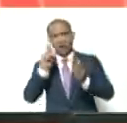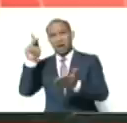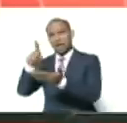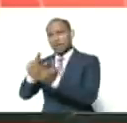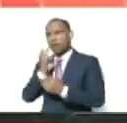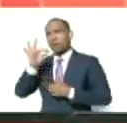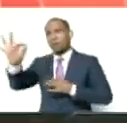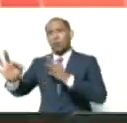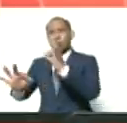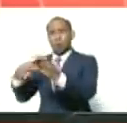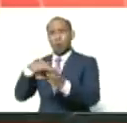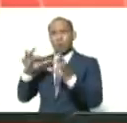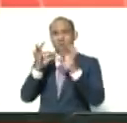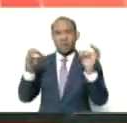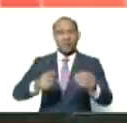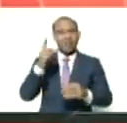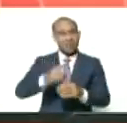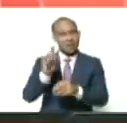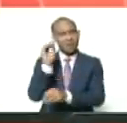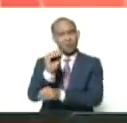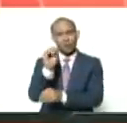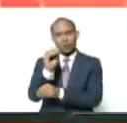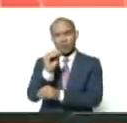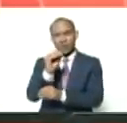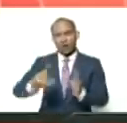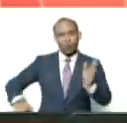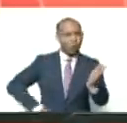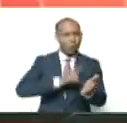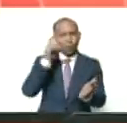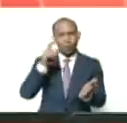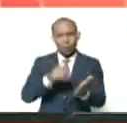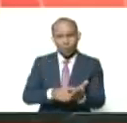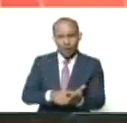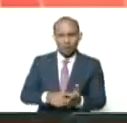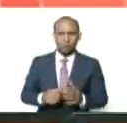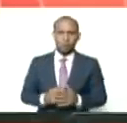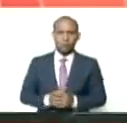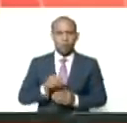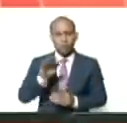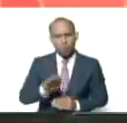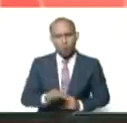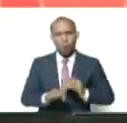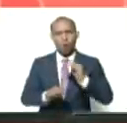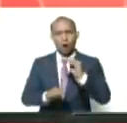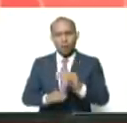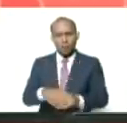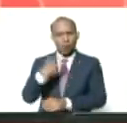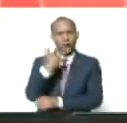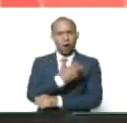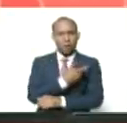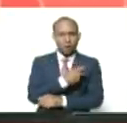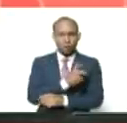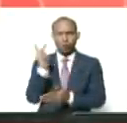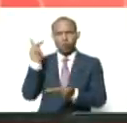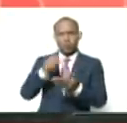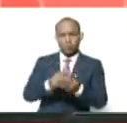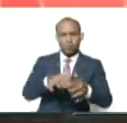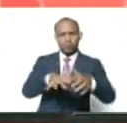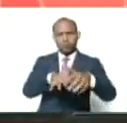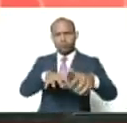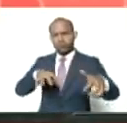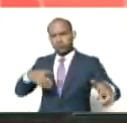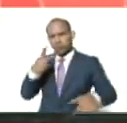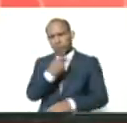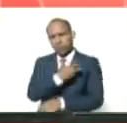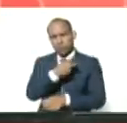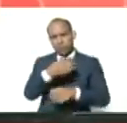Entonces hay que cuidarse al extremo mientras vamos saliendo, mientras la vacunación.